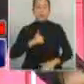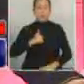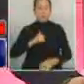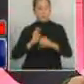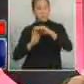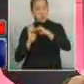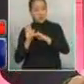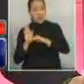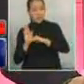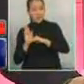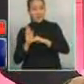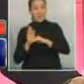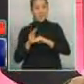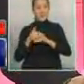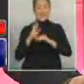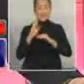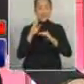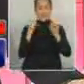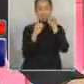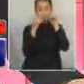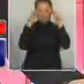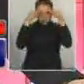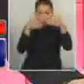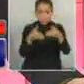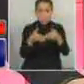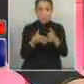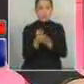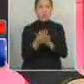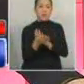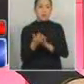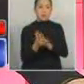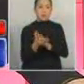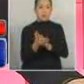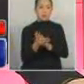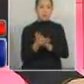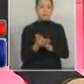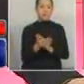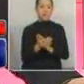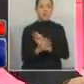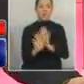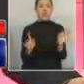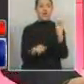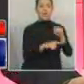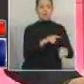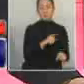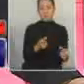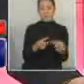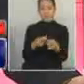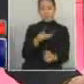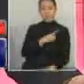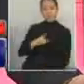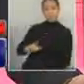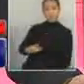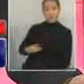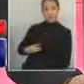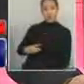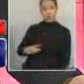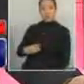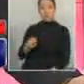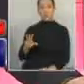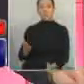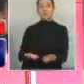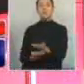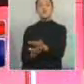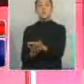programa, y la focalización. Es decir, por ejemplo, nadie aceptaría en la Cámara de Diputados que se